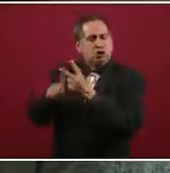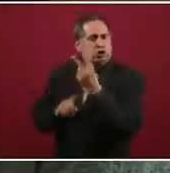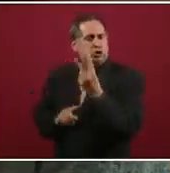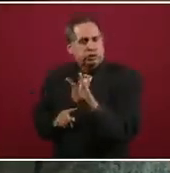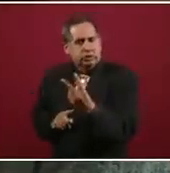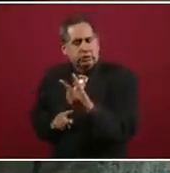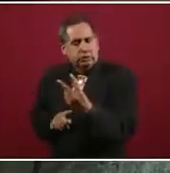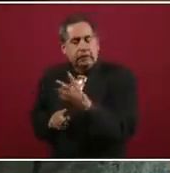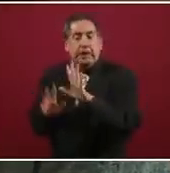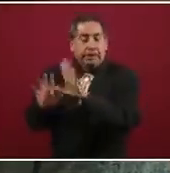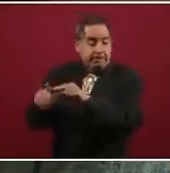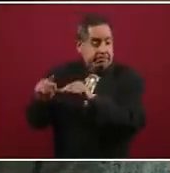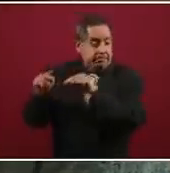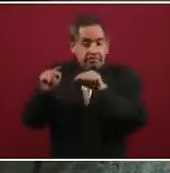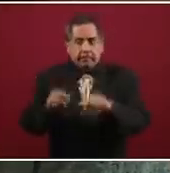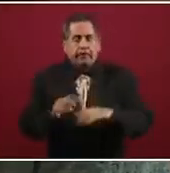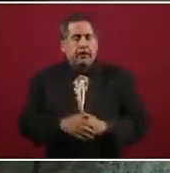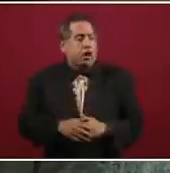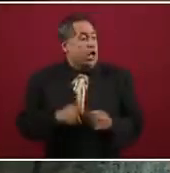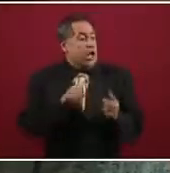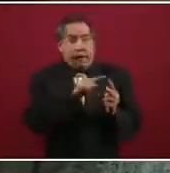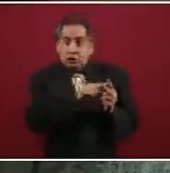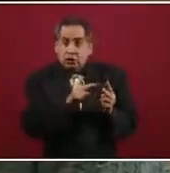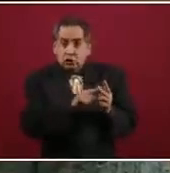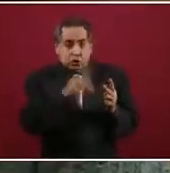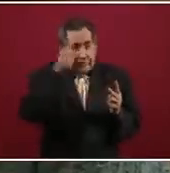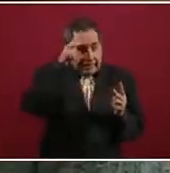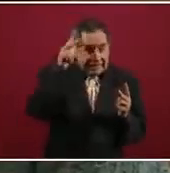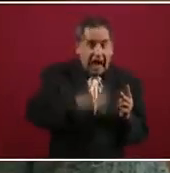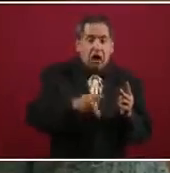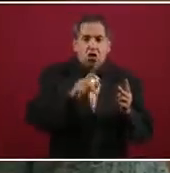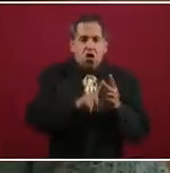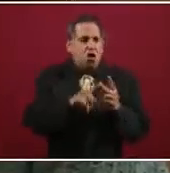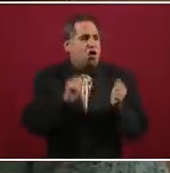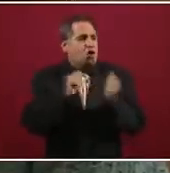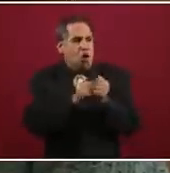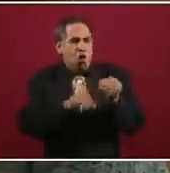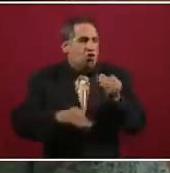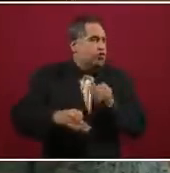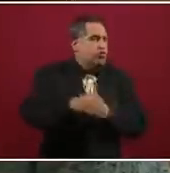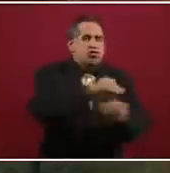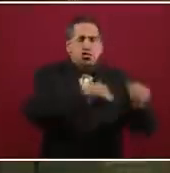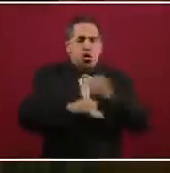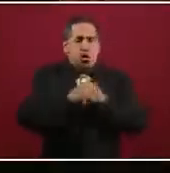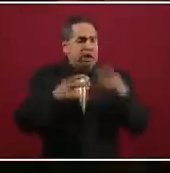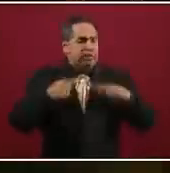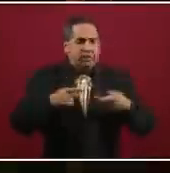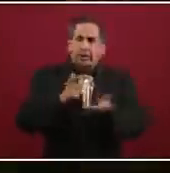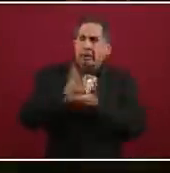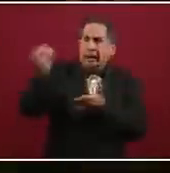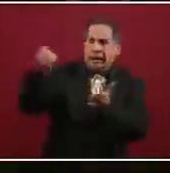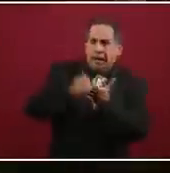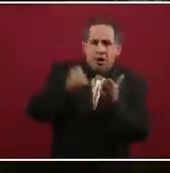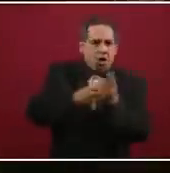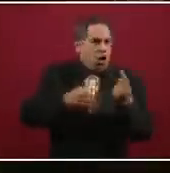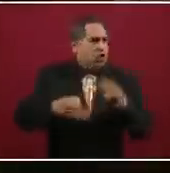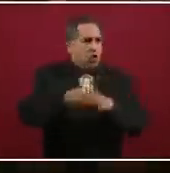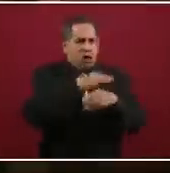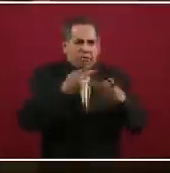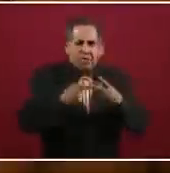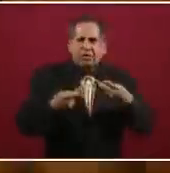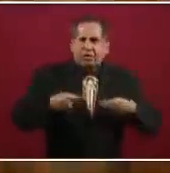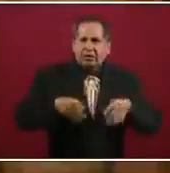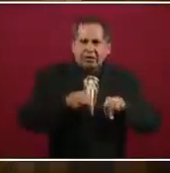Se lanzan en armas junto con Hidalgo todos sus tributarios, todos sus